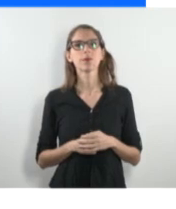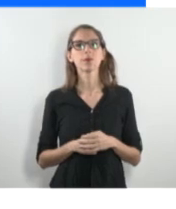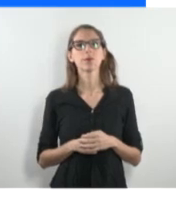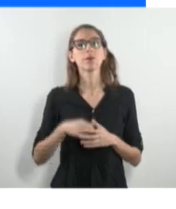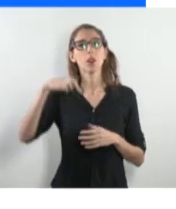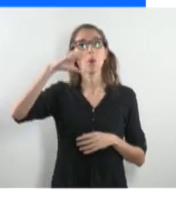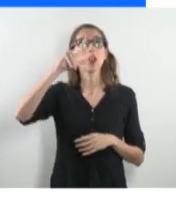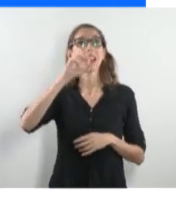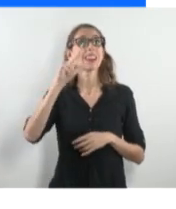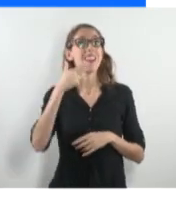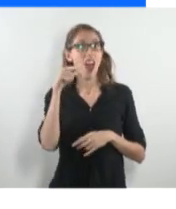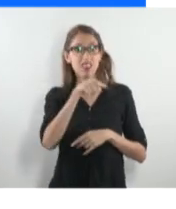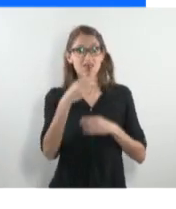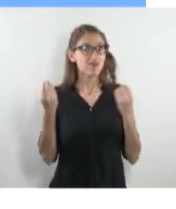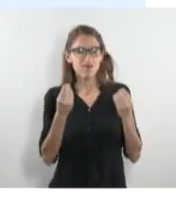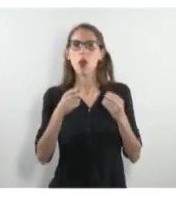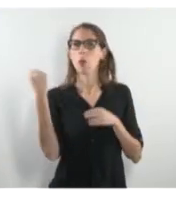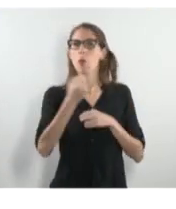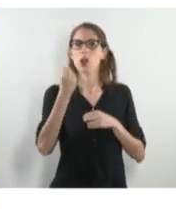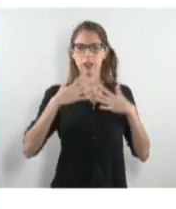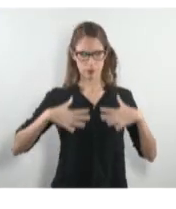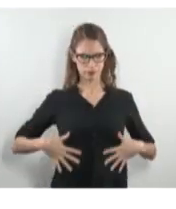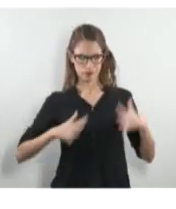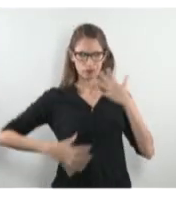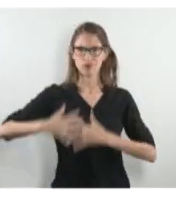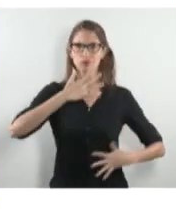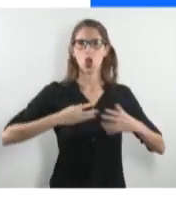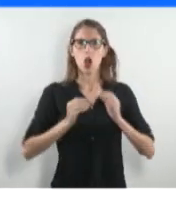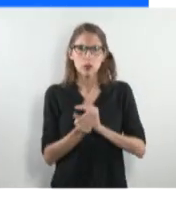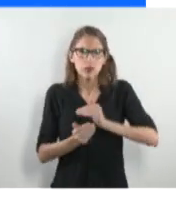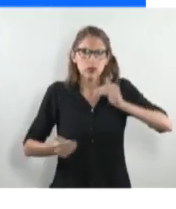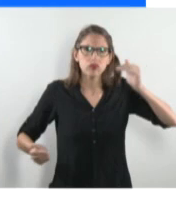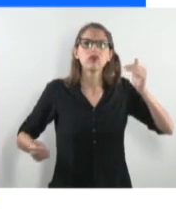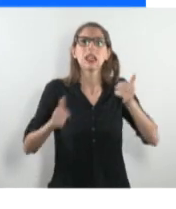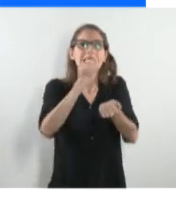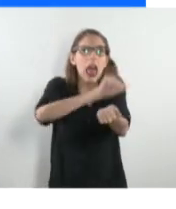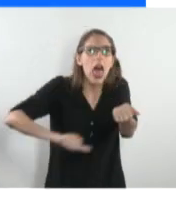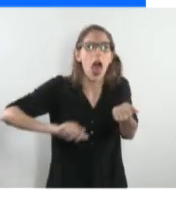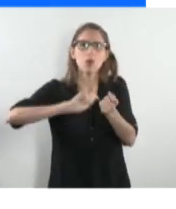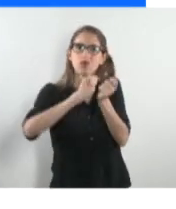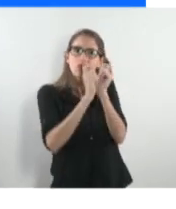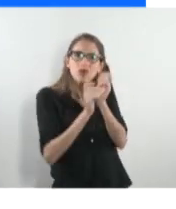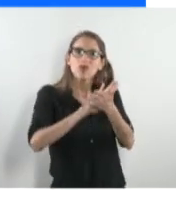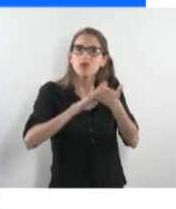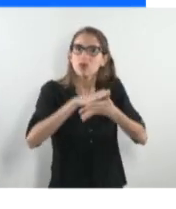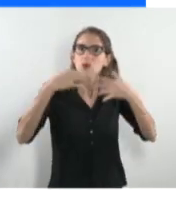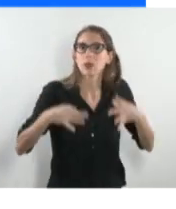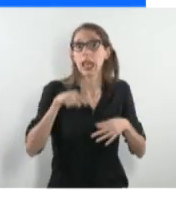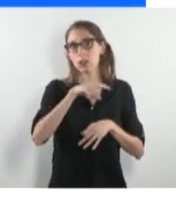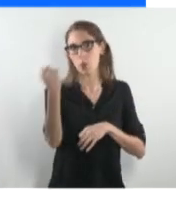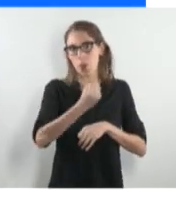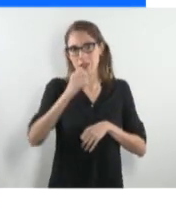Las proteínas intervienen en la construcción del organismo, su crecimiento y en la reparación de heridas. Por eso son tan importantes para nuestra